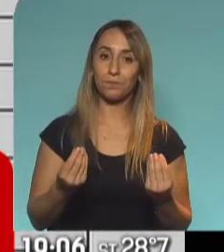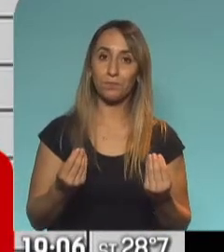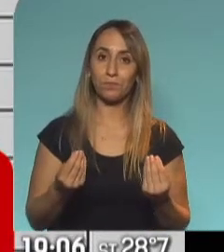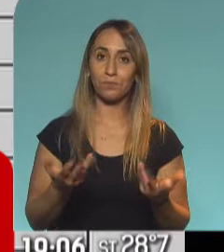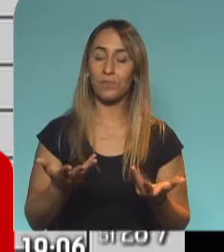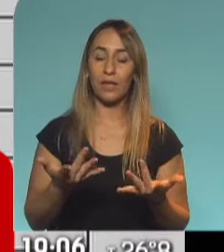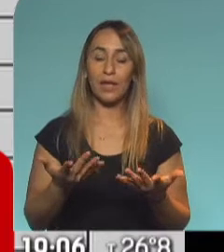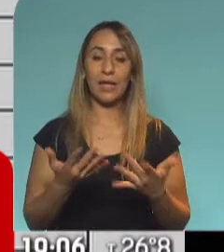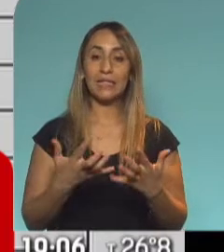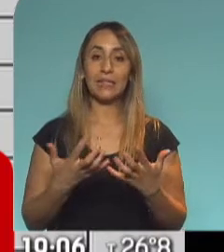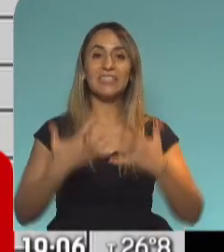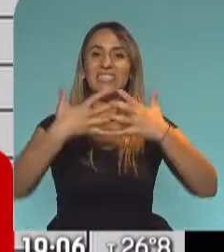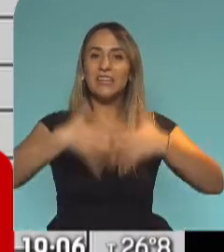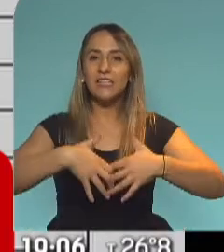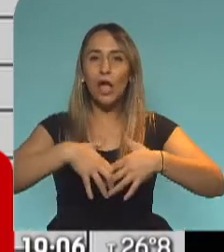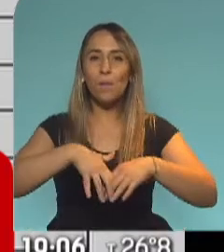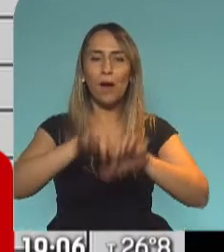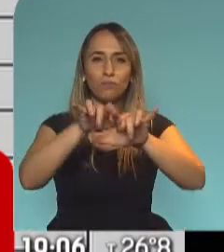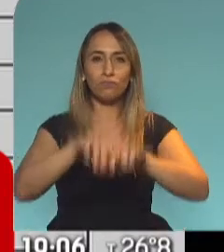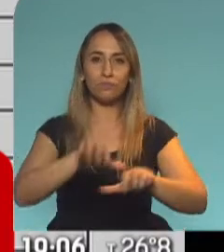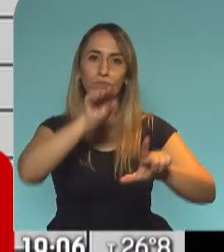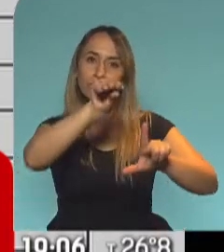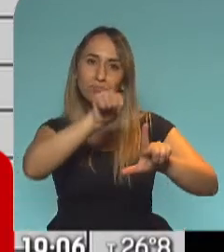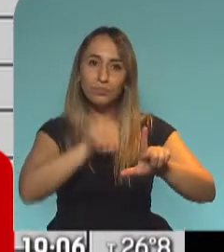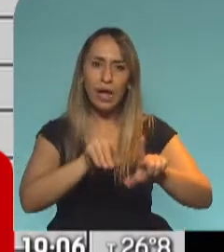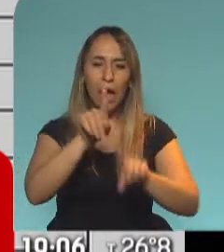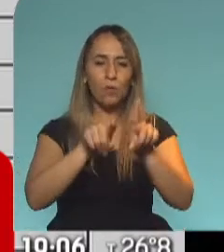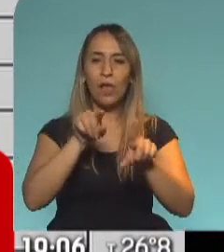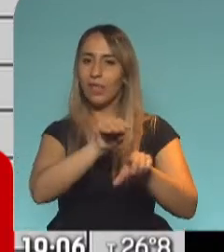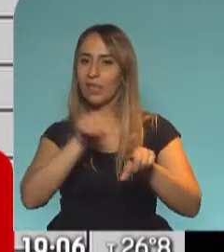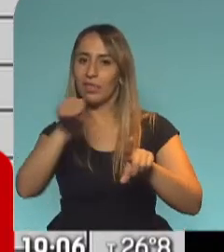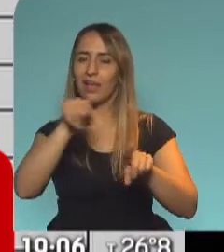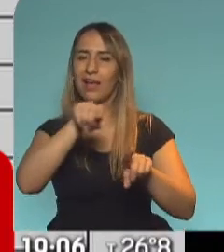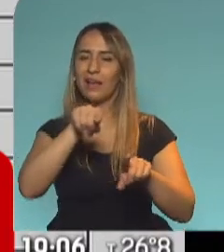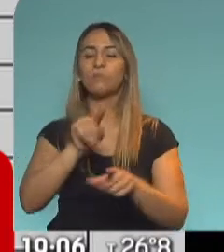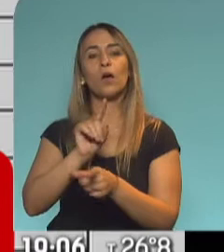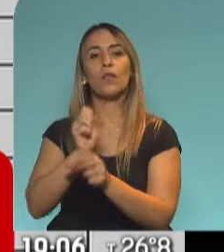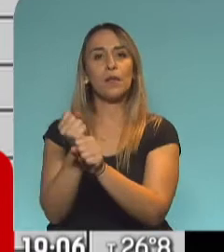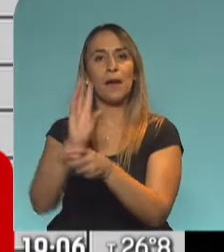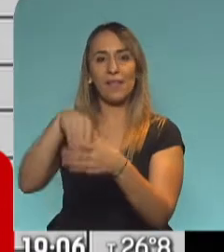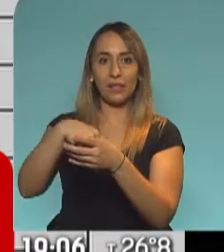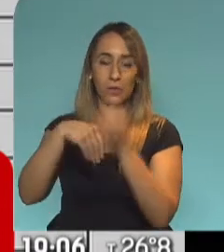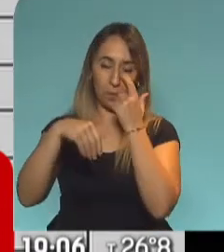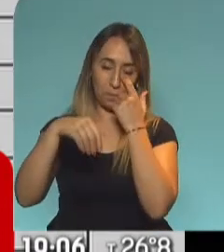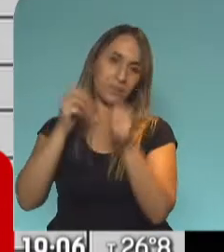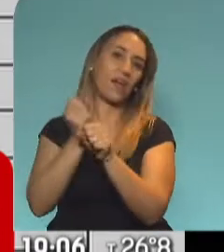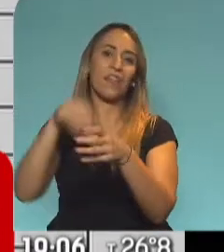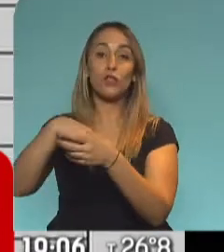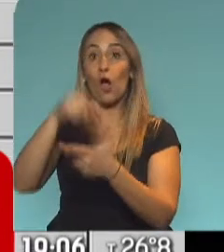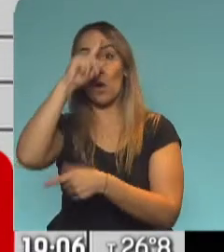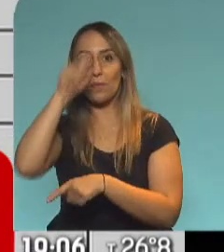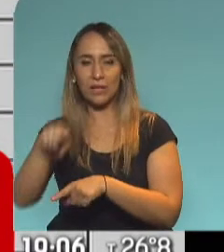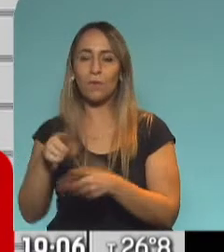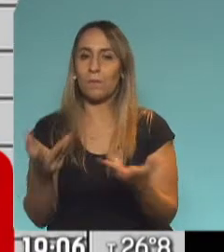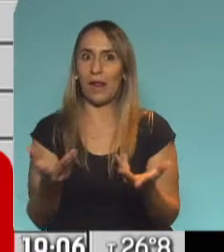el sistema muchos aparecen como personal de salud, porque el sistema, para incorporar al vacunado, te requiere